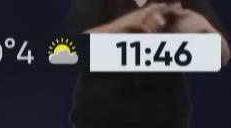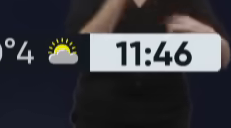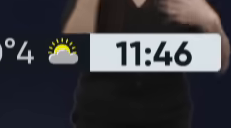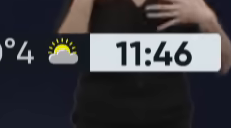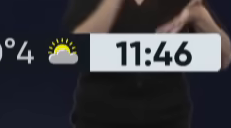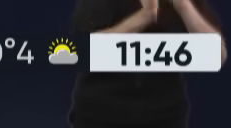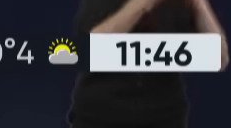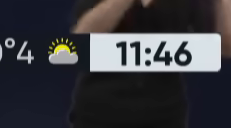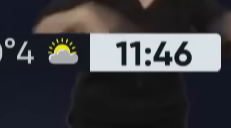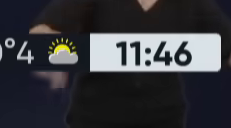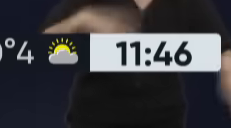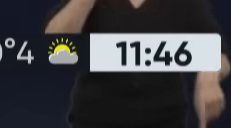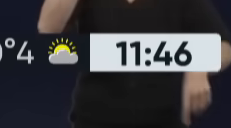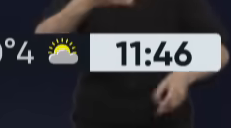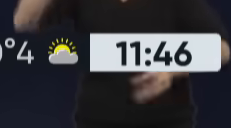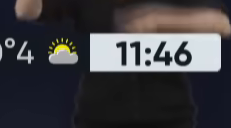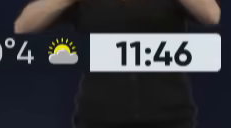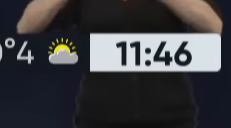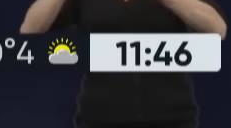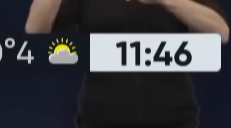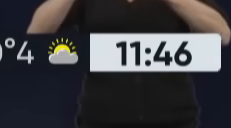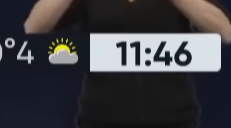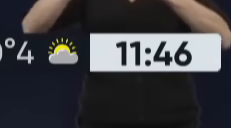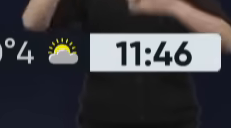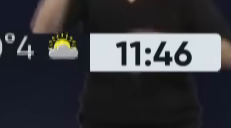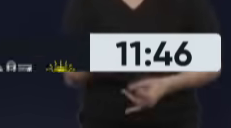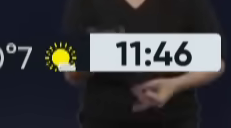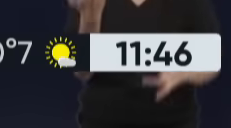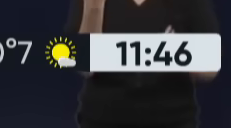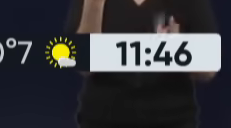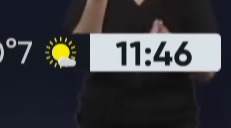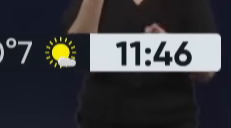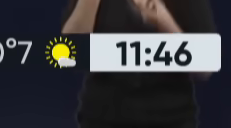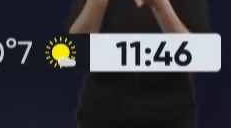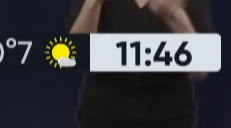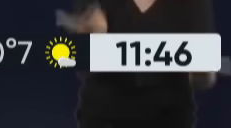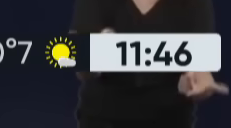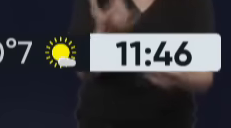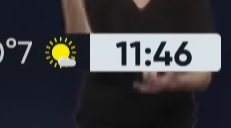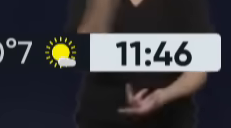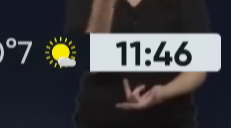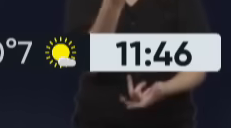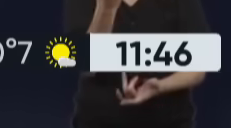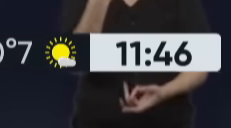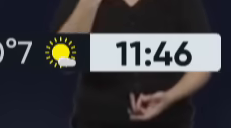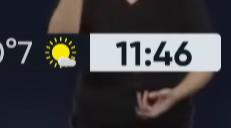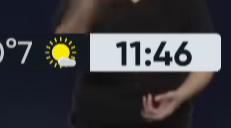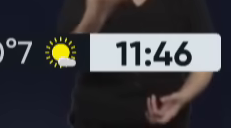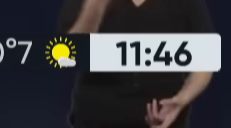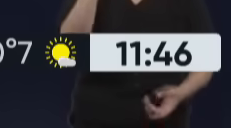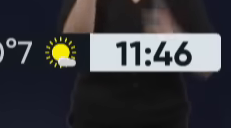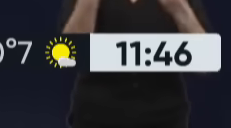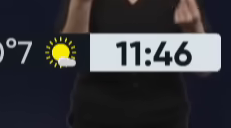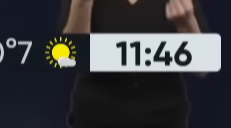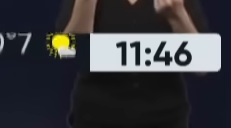Garrahan no está desfinanciado, los recursos están, pero durante años se destinaron a inflar la planta